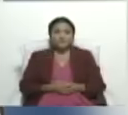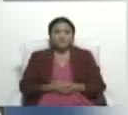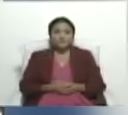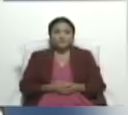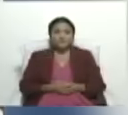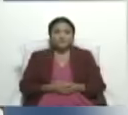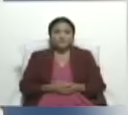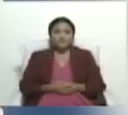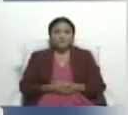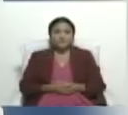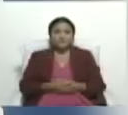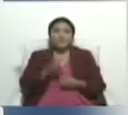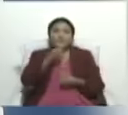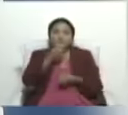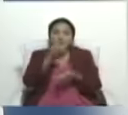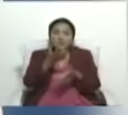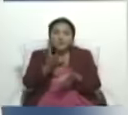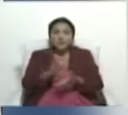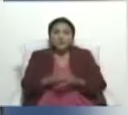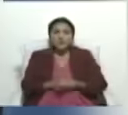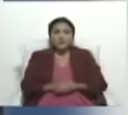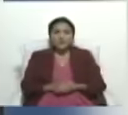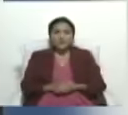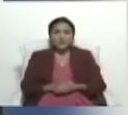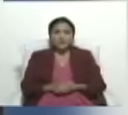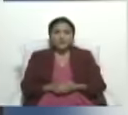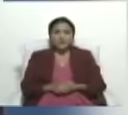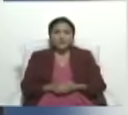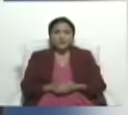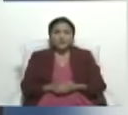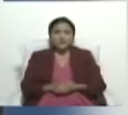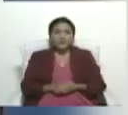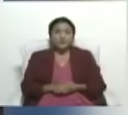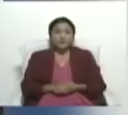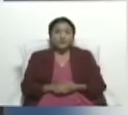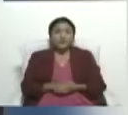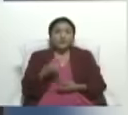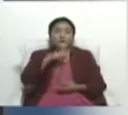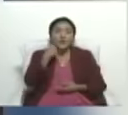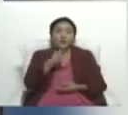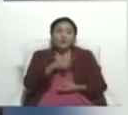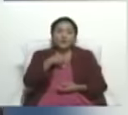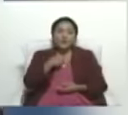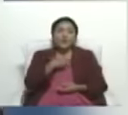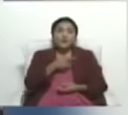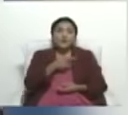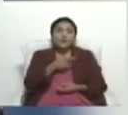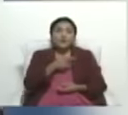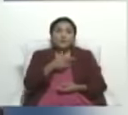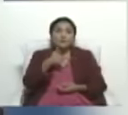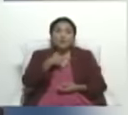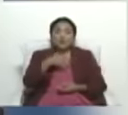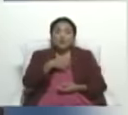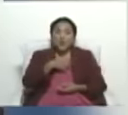Voy a contar el caso, lamentablemente, de la muerte de Carlos Ponla y Tyrone González, conocido como Cancerbero.